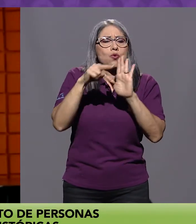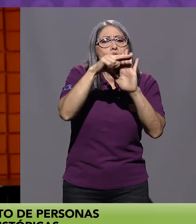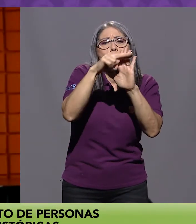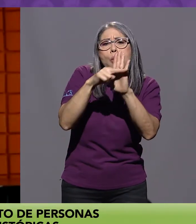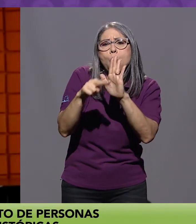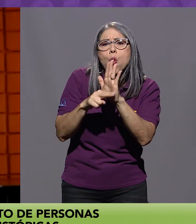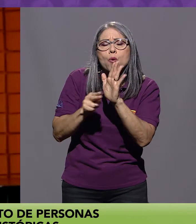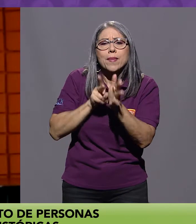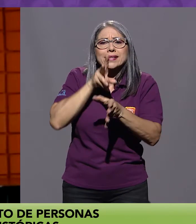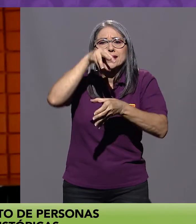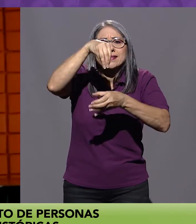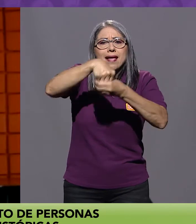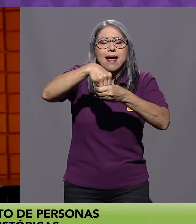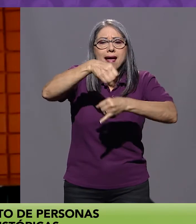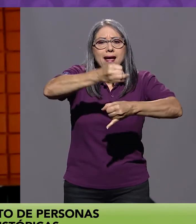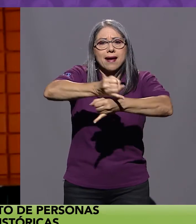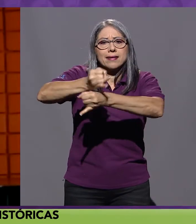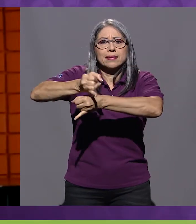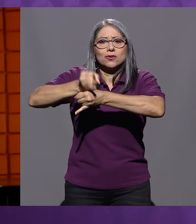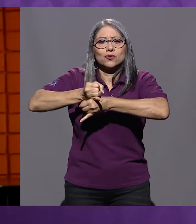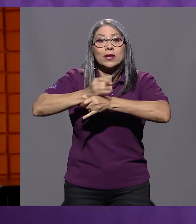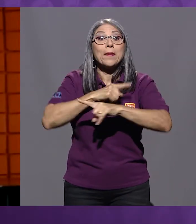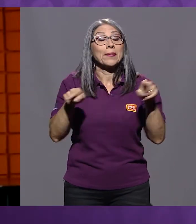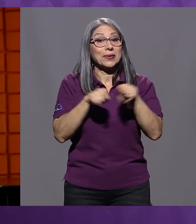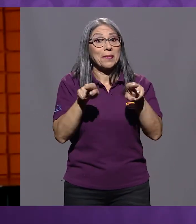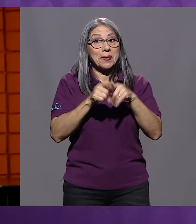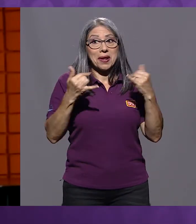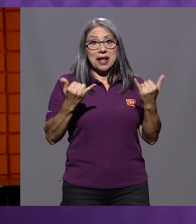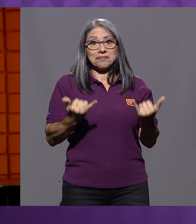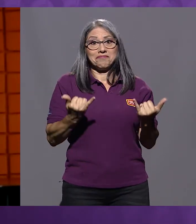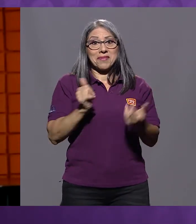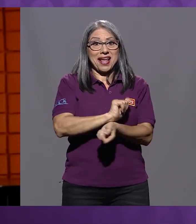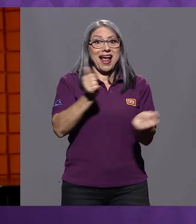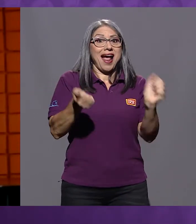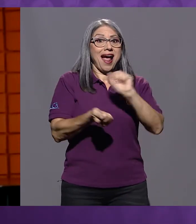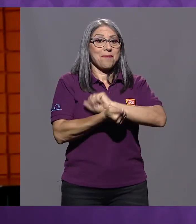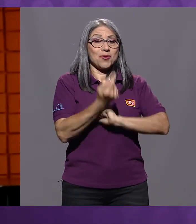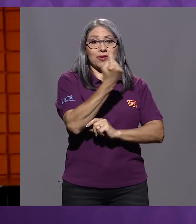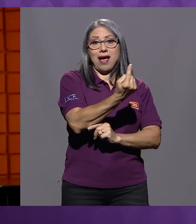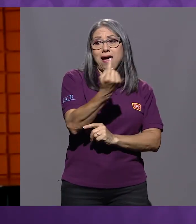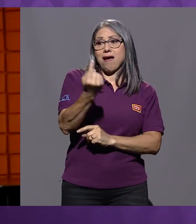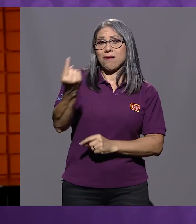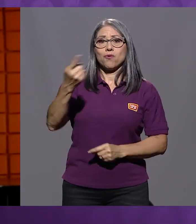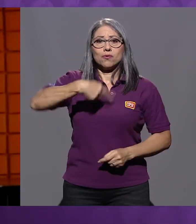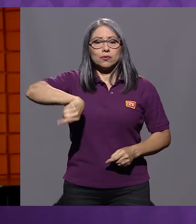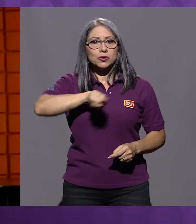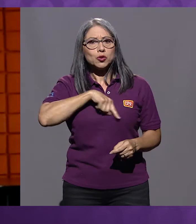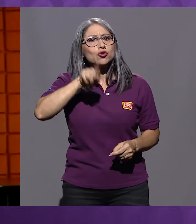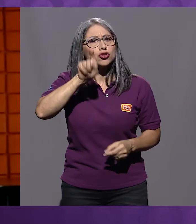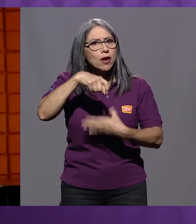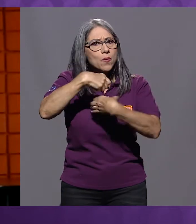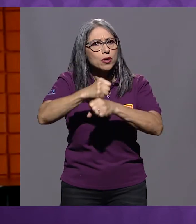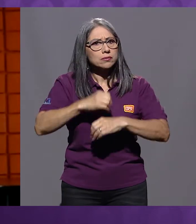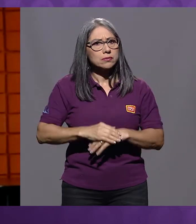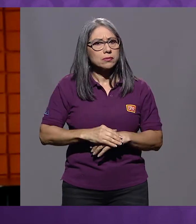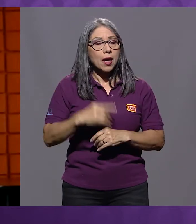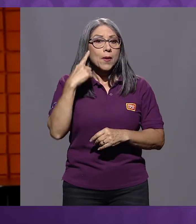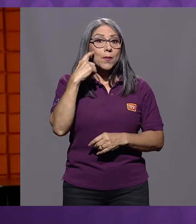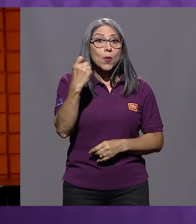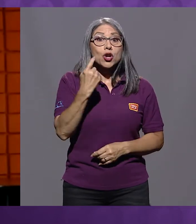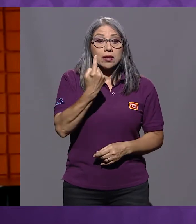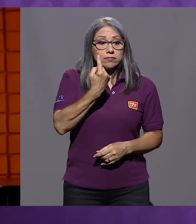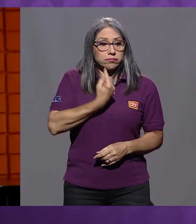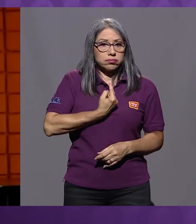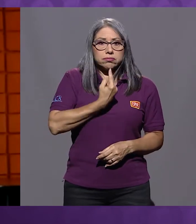las instituciones, pero sobre todo para este cambio que tenemos que hacer cada uno y cada una de nosotros, porque cada uno